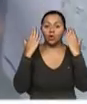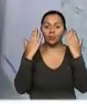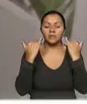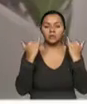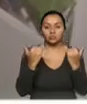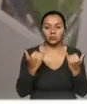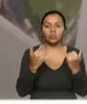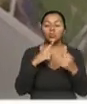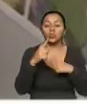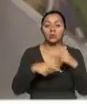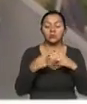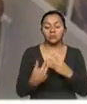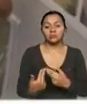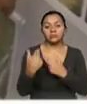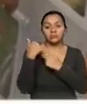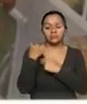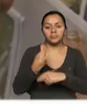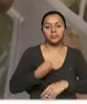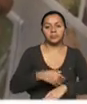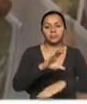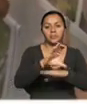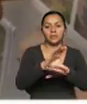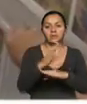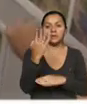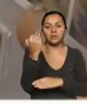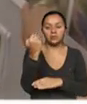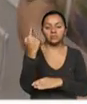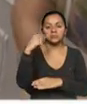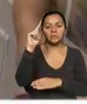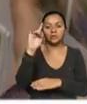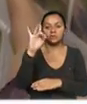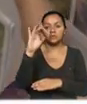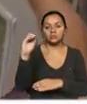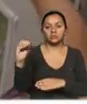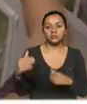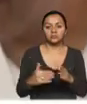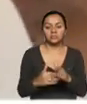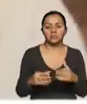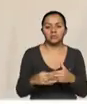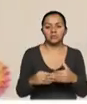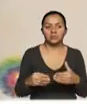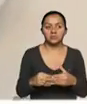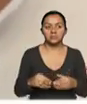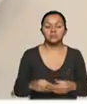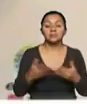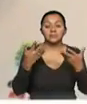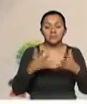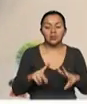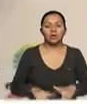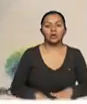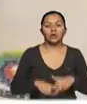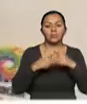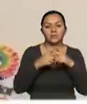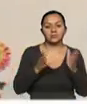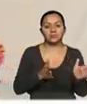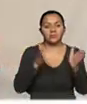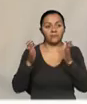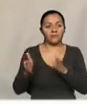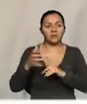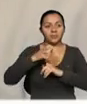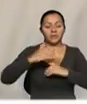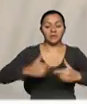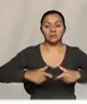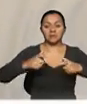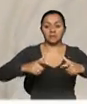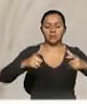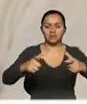se ejecutarán con una inversión de 14.8 millones de dólares. Ya hemos empezado la nueva fase de Samanes, pese a las